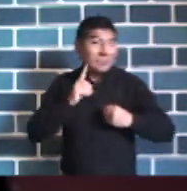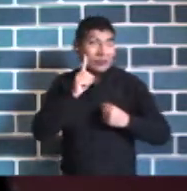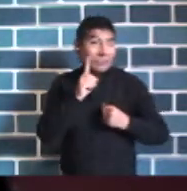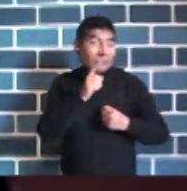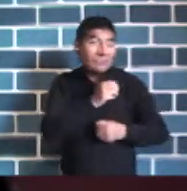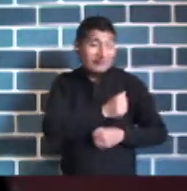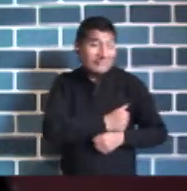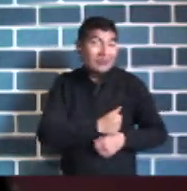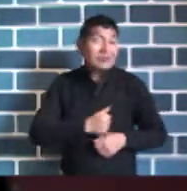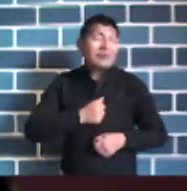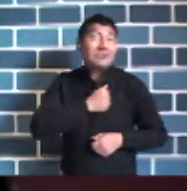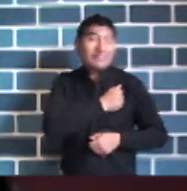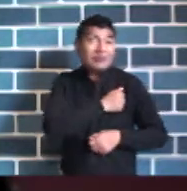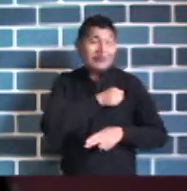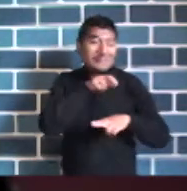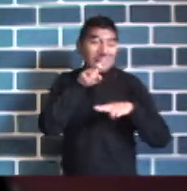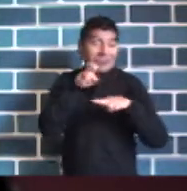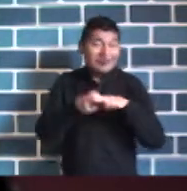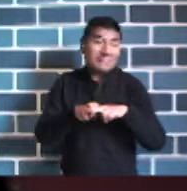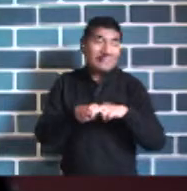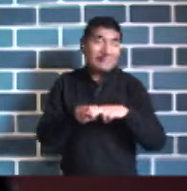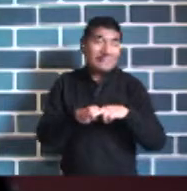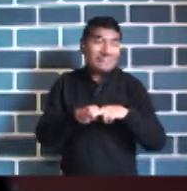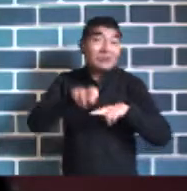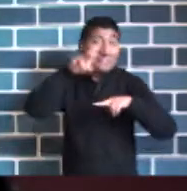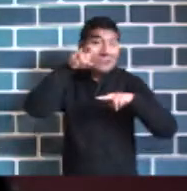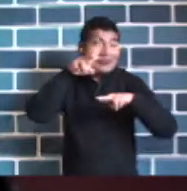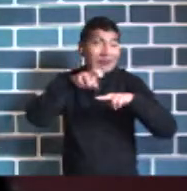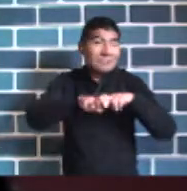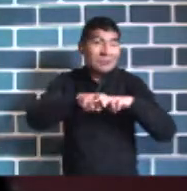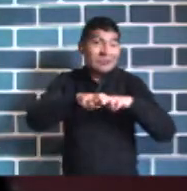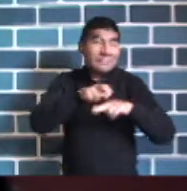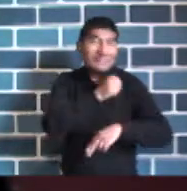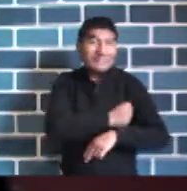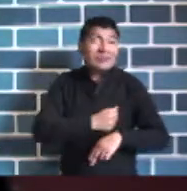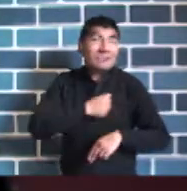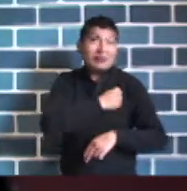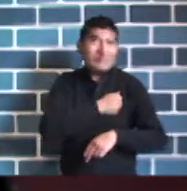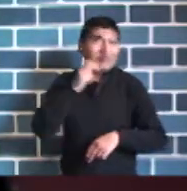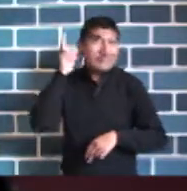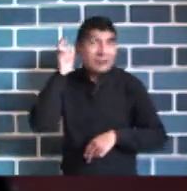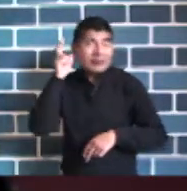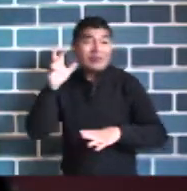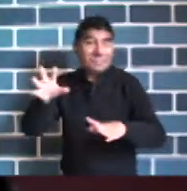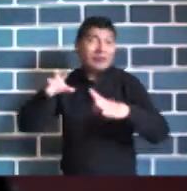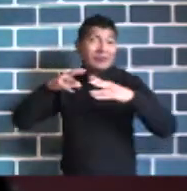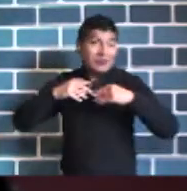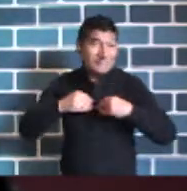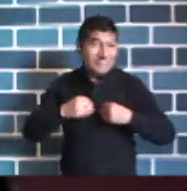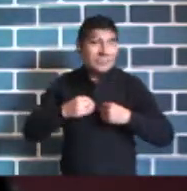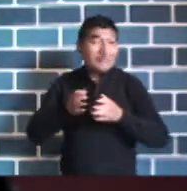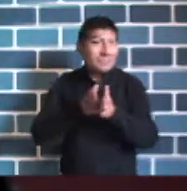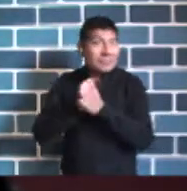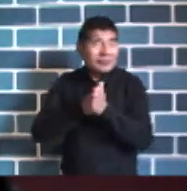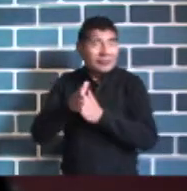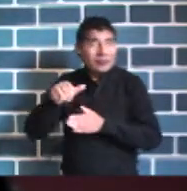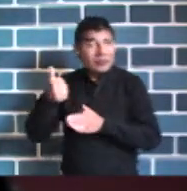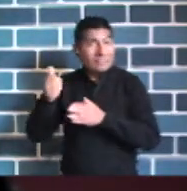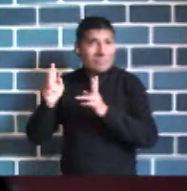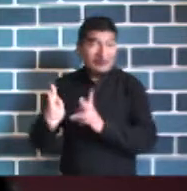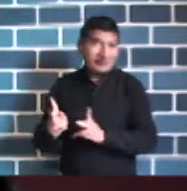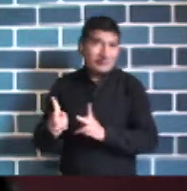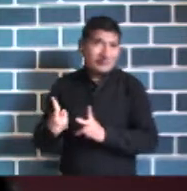se sientan al estar sentados esa actitud de escucha de acogida de interés por el otro